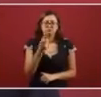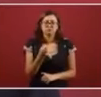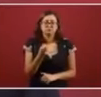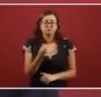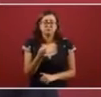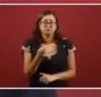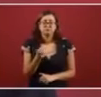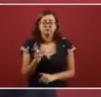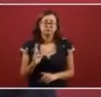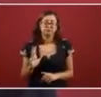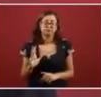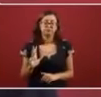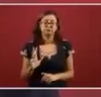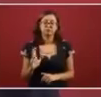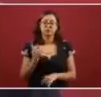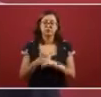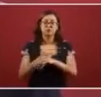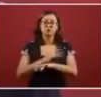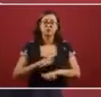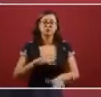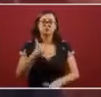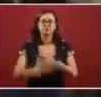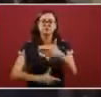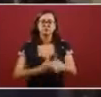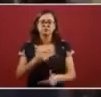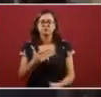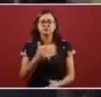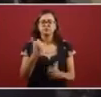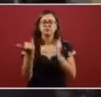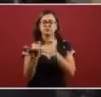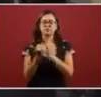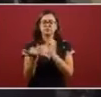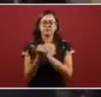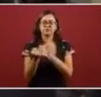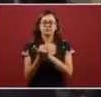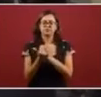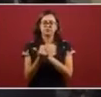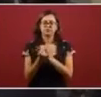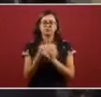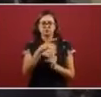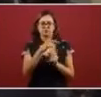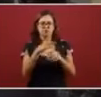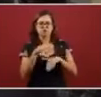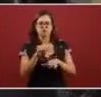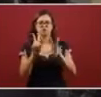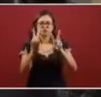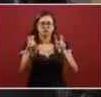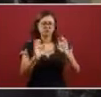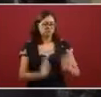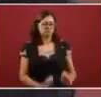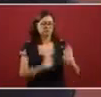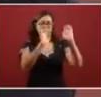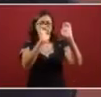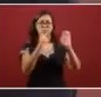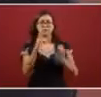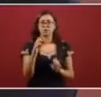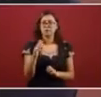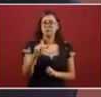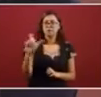que nos informen cómo van. Igual acerca del edificio de